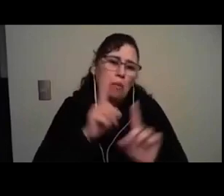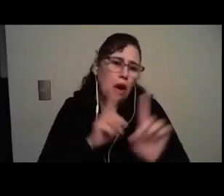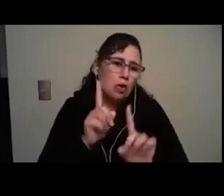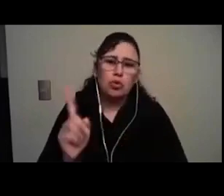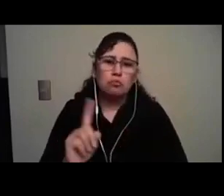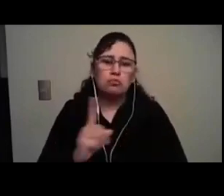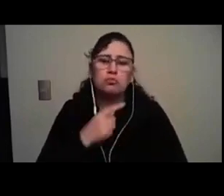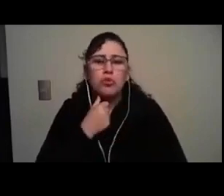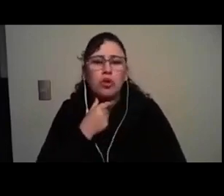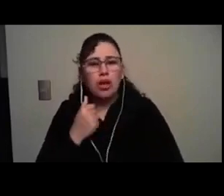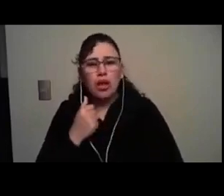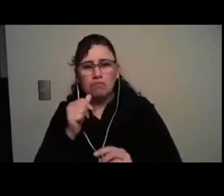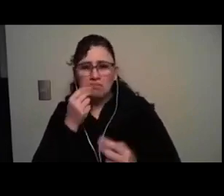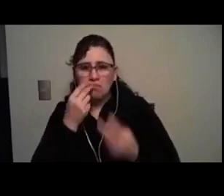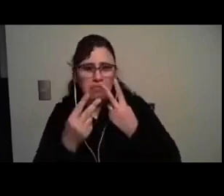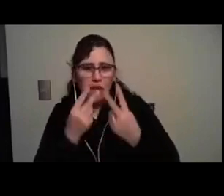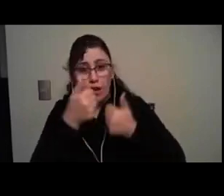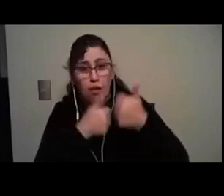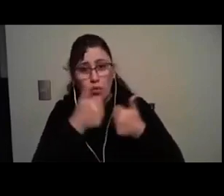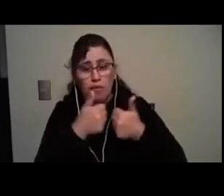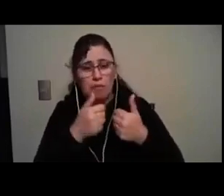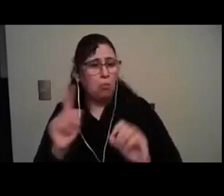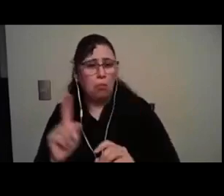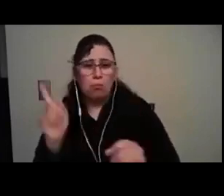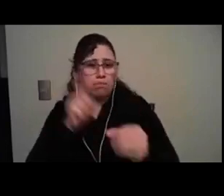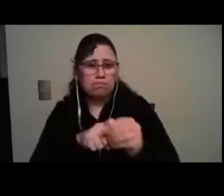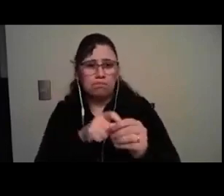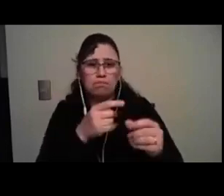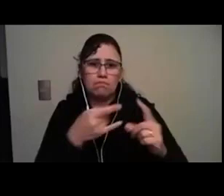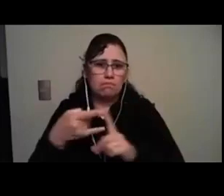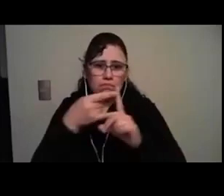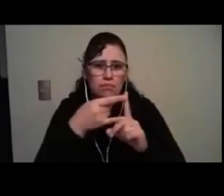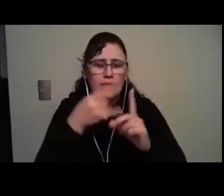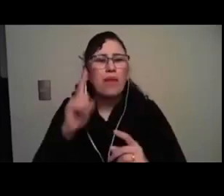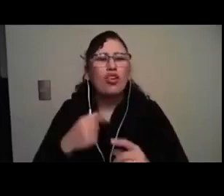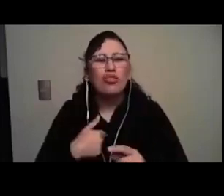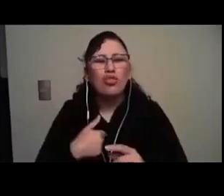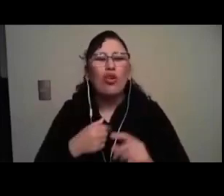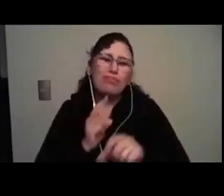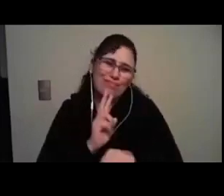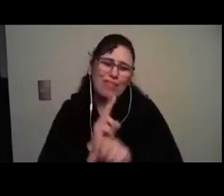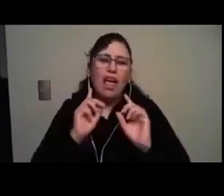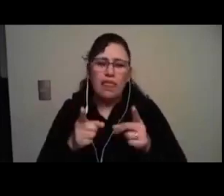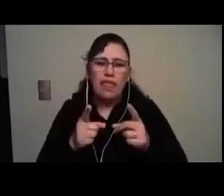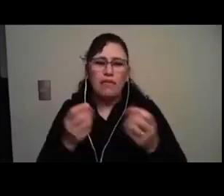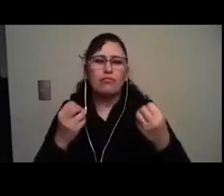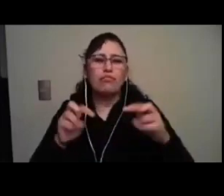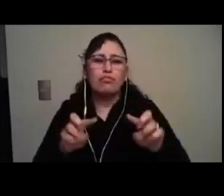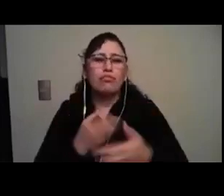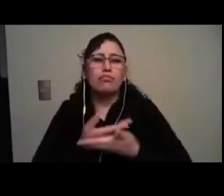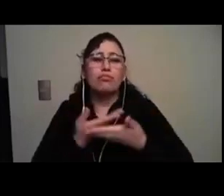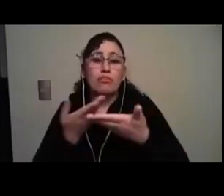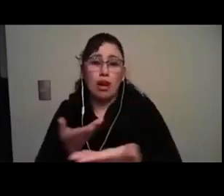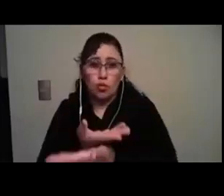es necesario que se conecten, pero sí, como docente debo dar el espacio y la oportunidad para transparentar